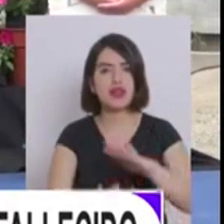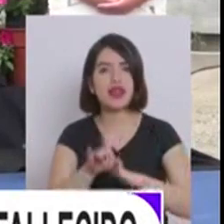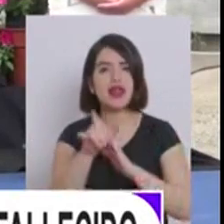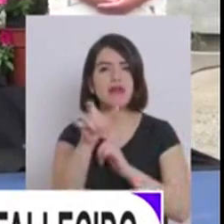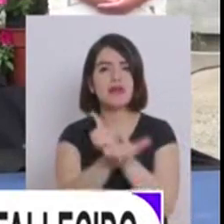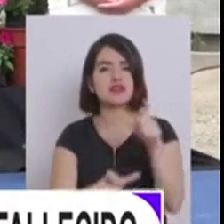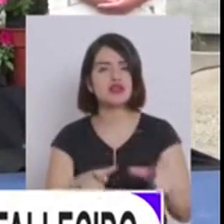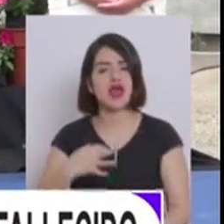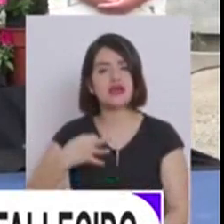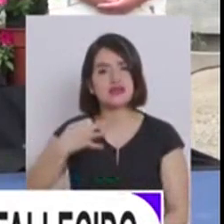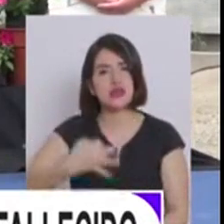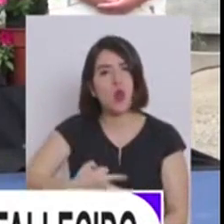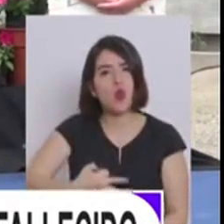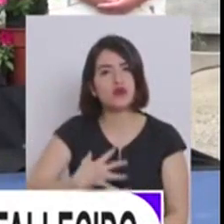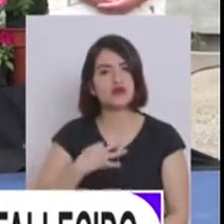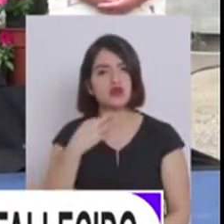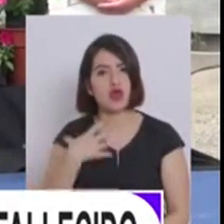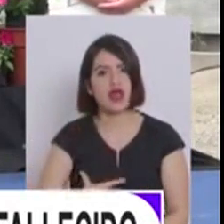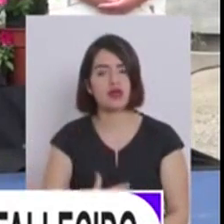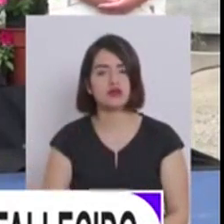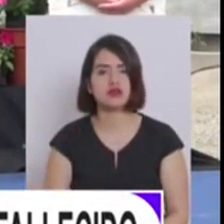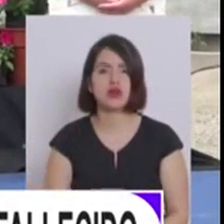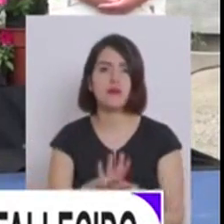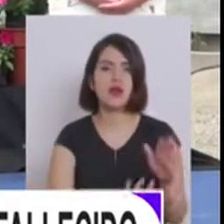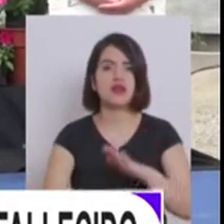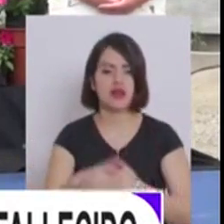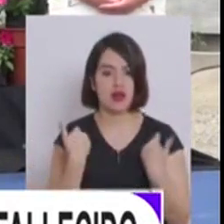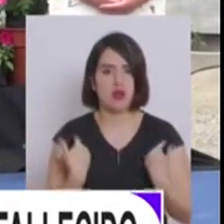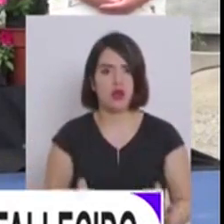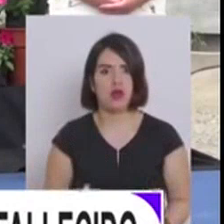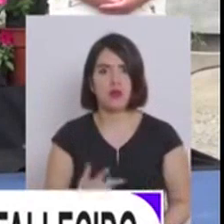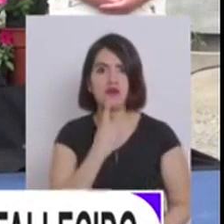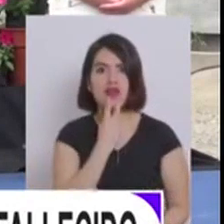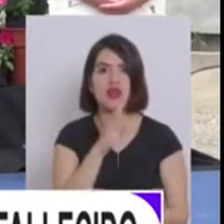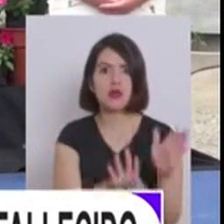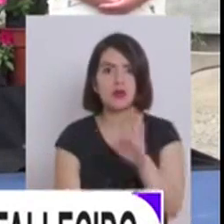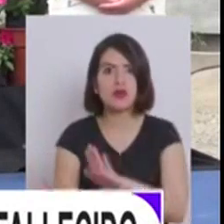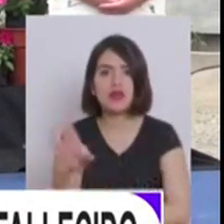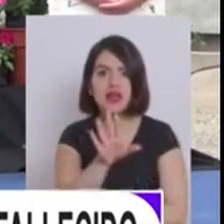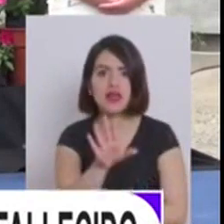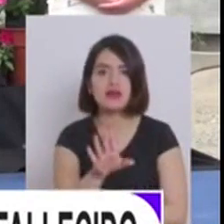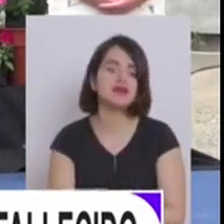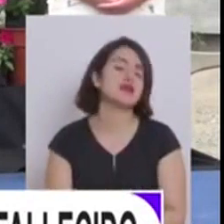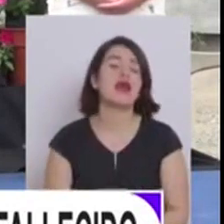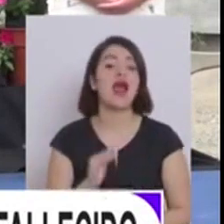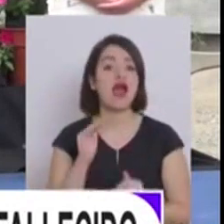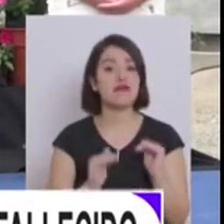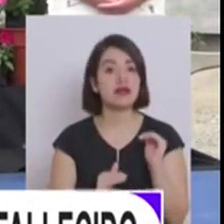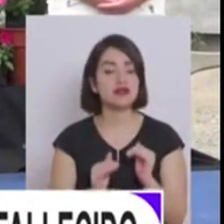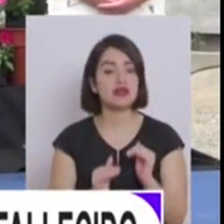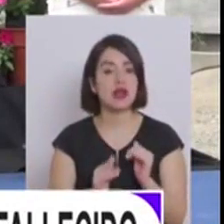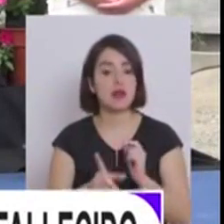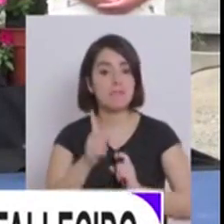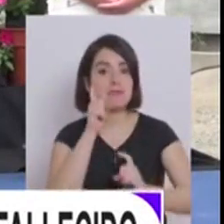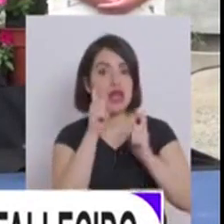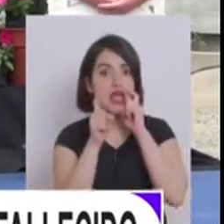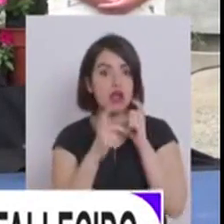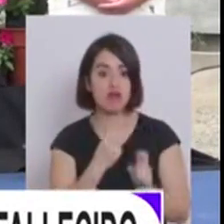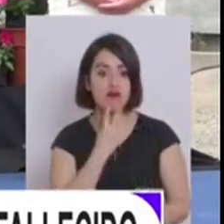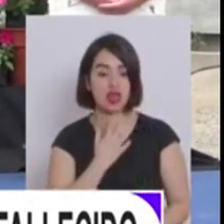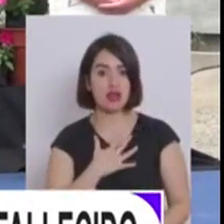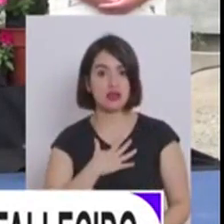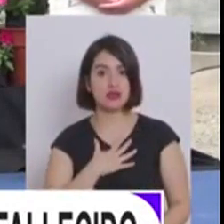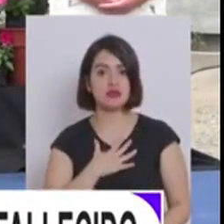ciudadanos, proteger nuestra integridad física, proteger nuestras vidas y muchas veces arriesgando sus propias